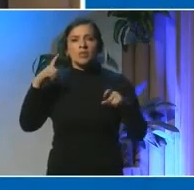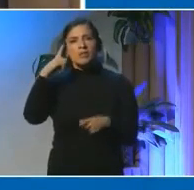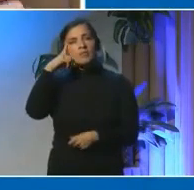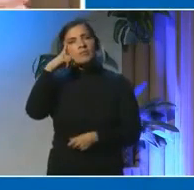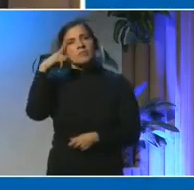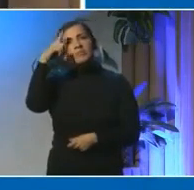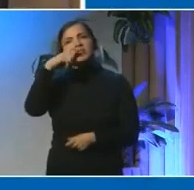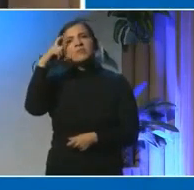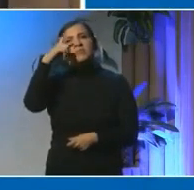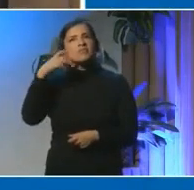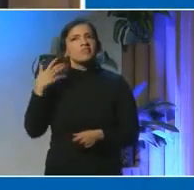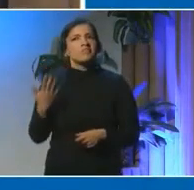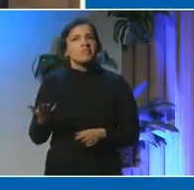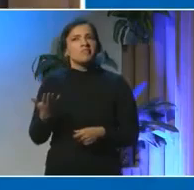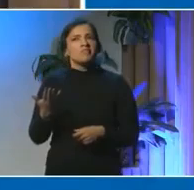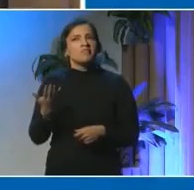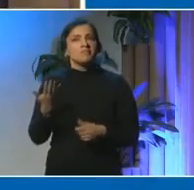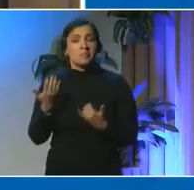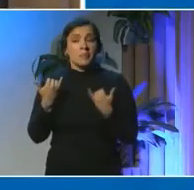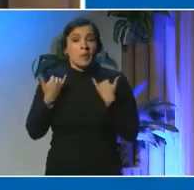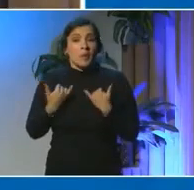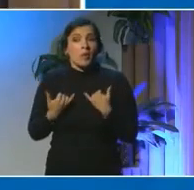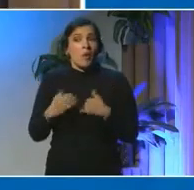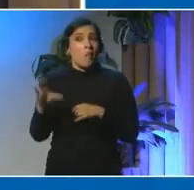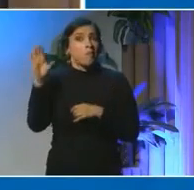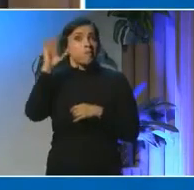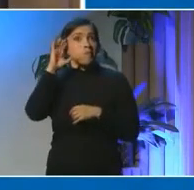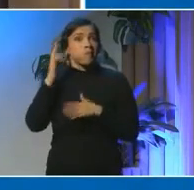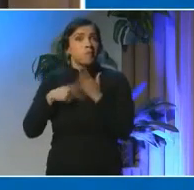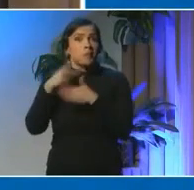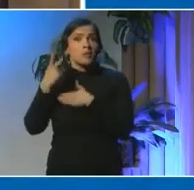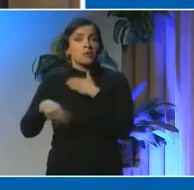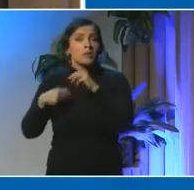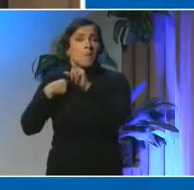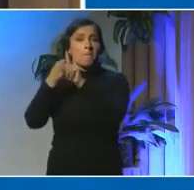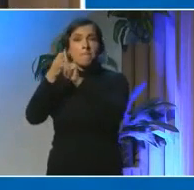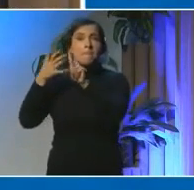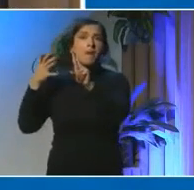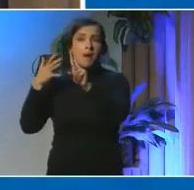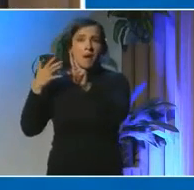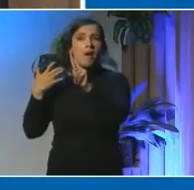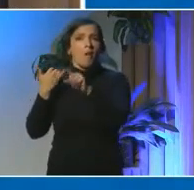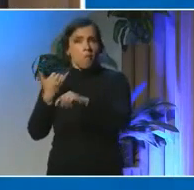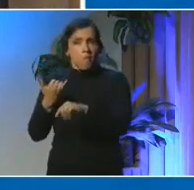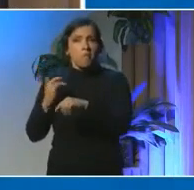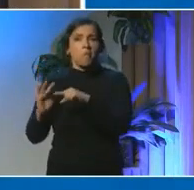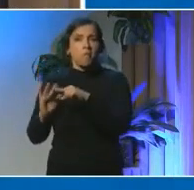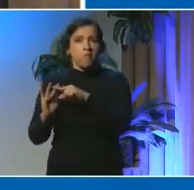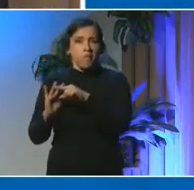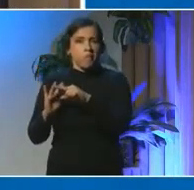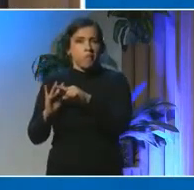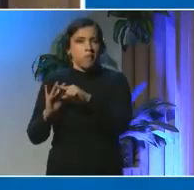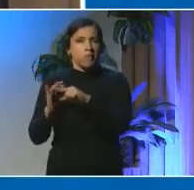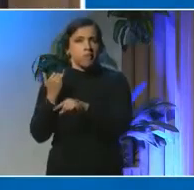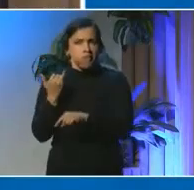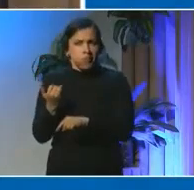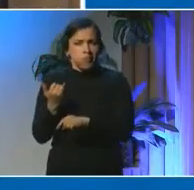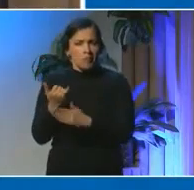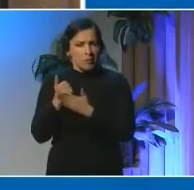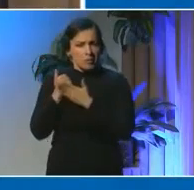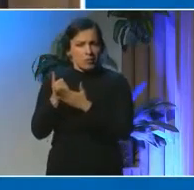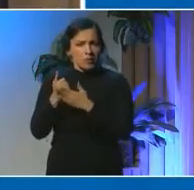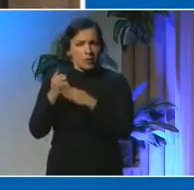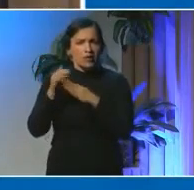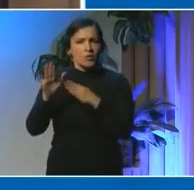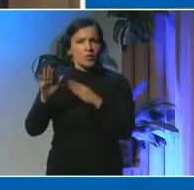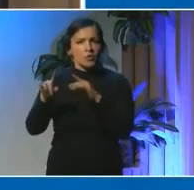Cómo en los impactos que ya los impactos de los proyectos que ya venimos implementando están eh ayudando a conservar